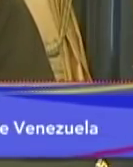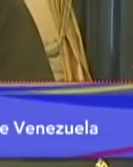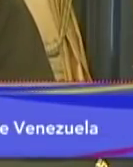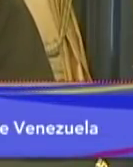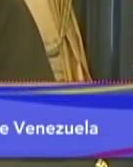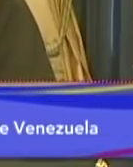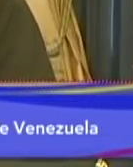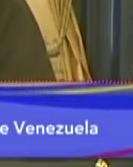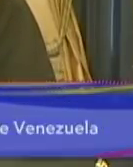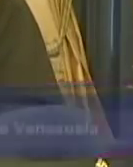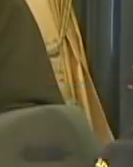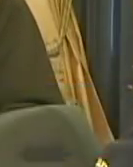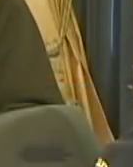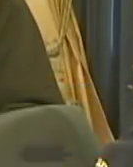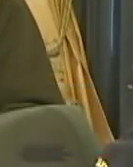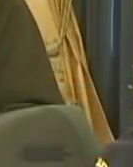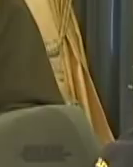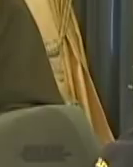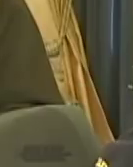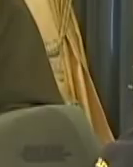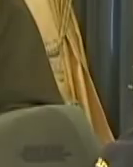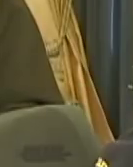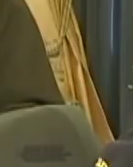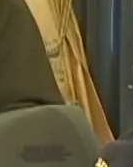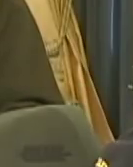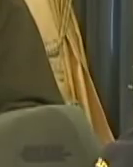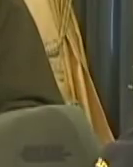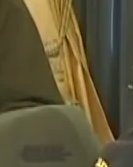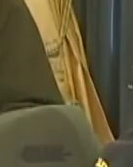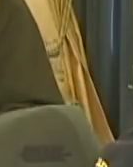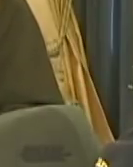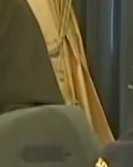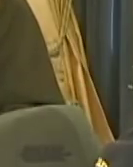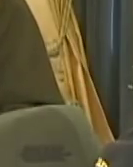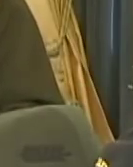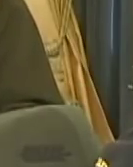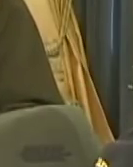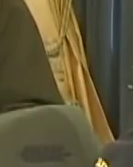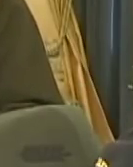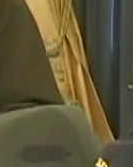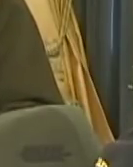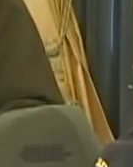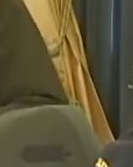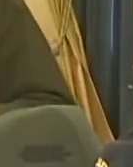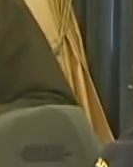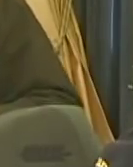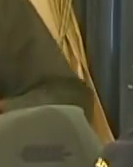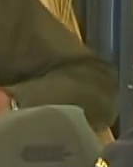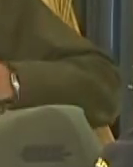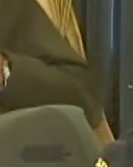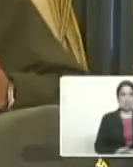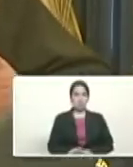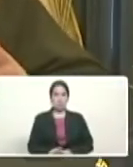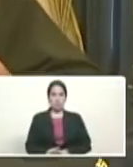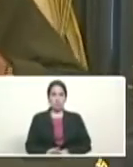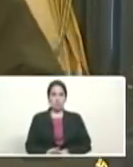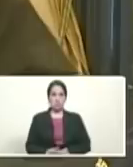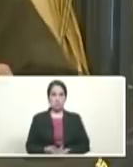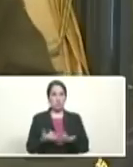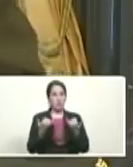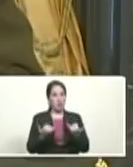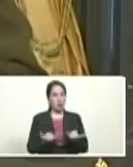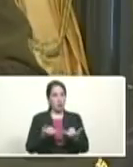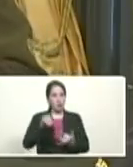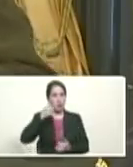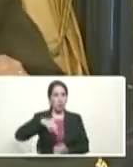paciencia el estoicismo la altura y la capacidad del